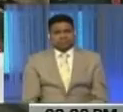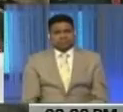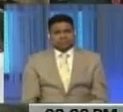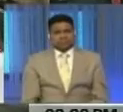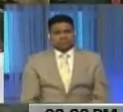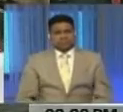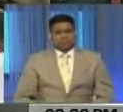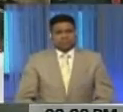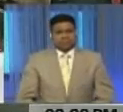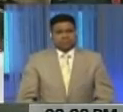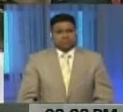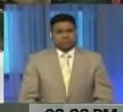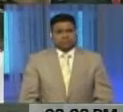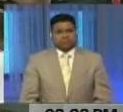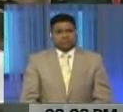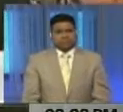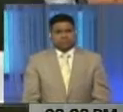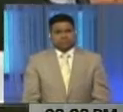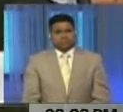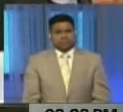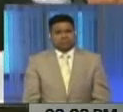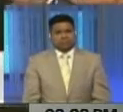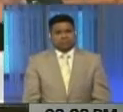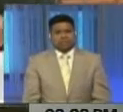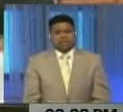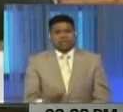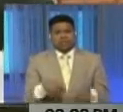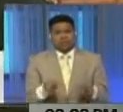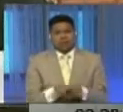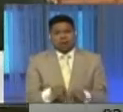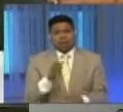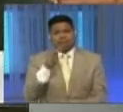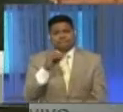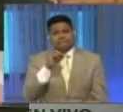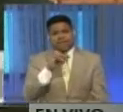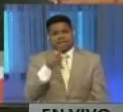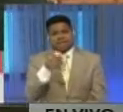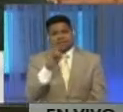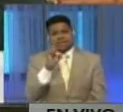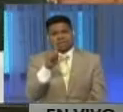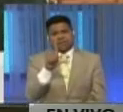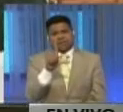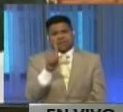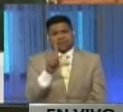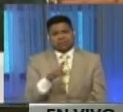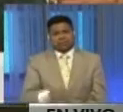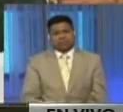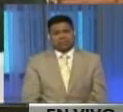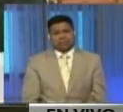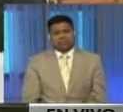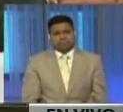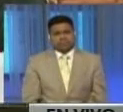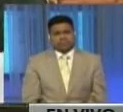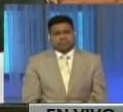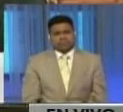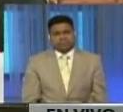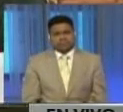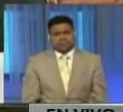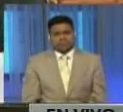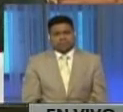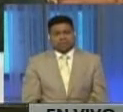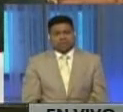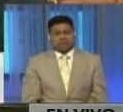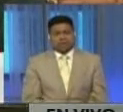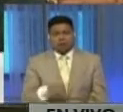Son superdotados. O Michael Fell, señor encargado de la embajada de